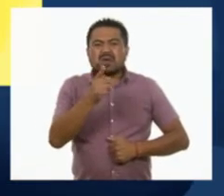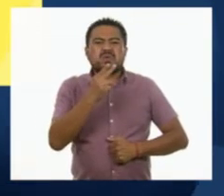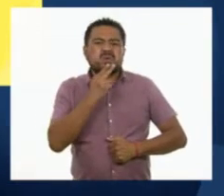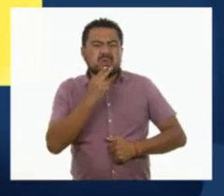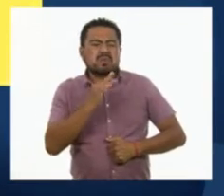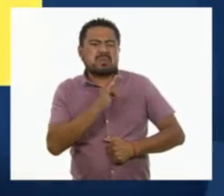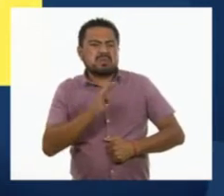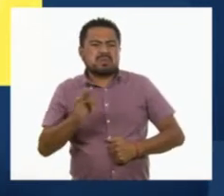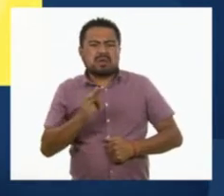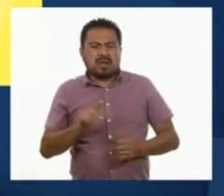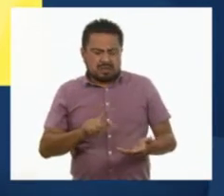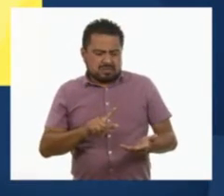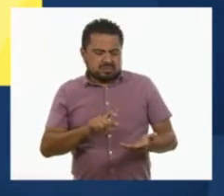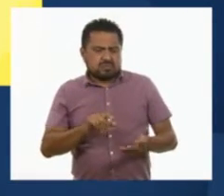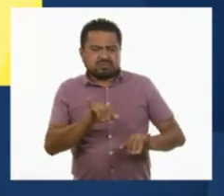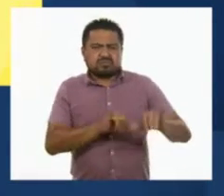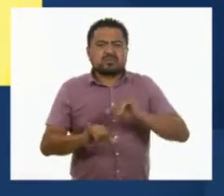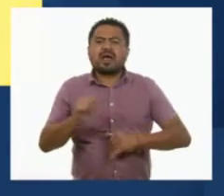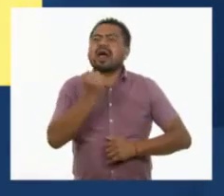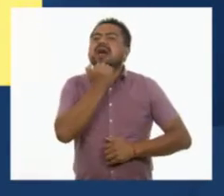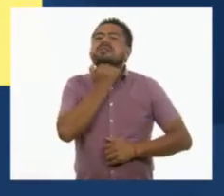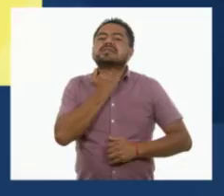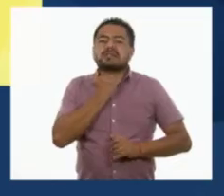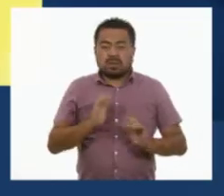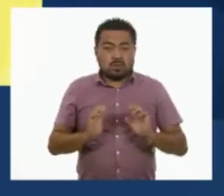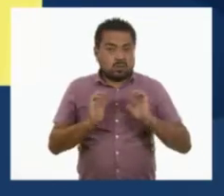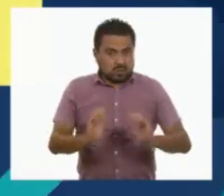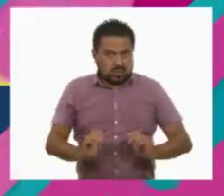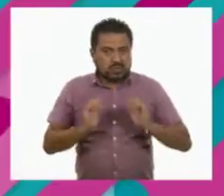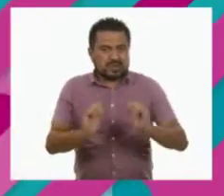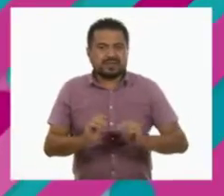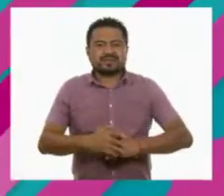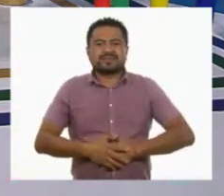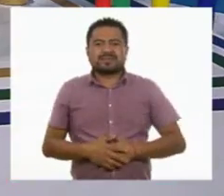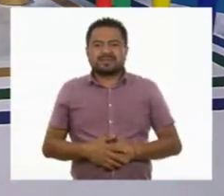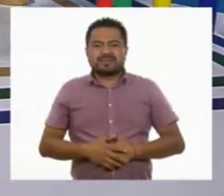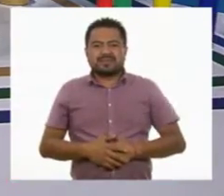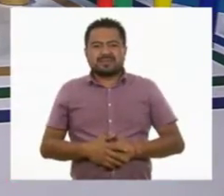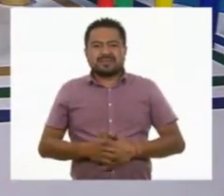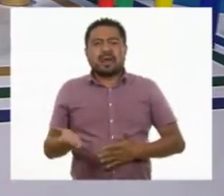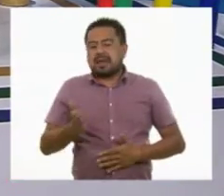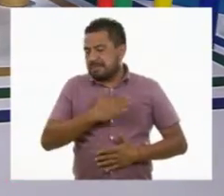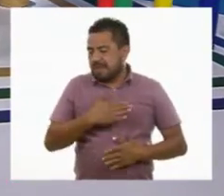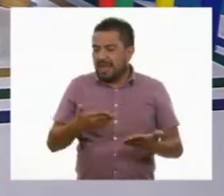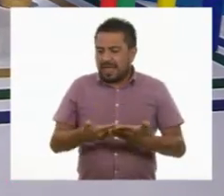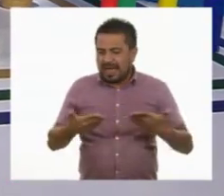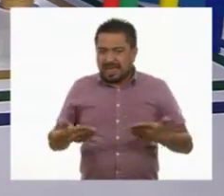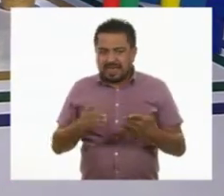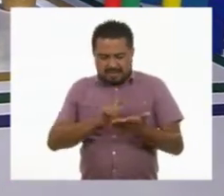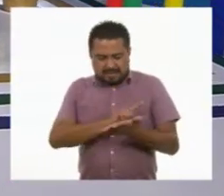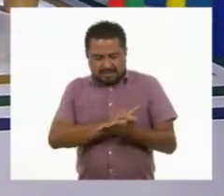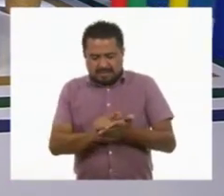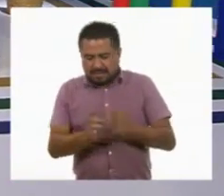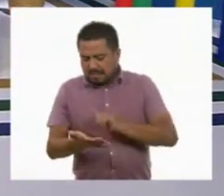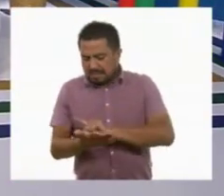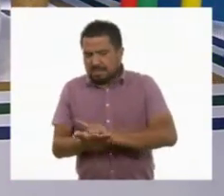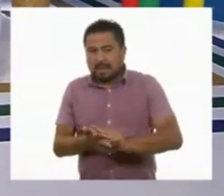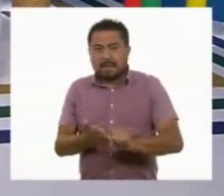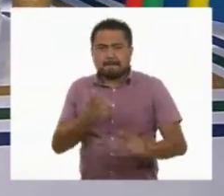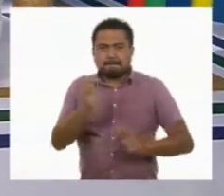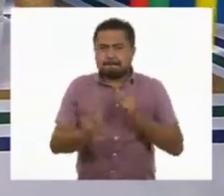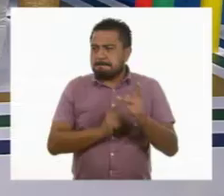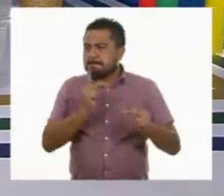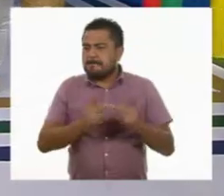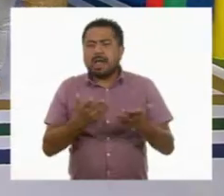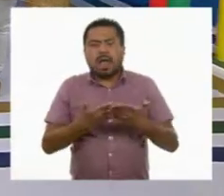usa desinfectantes a base de alcohol. ¡Cuídate! Bueno, y ahora sí, con nuestras manos perfectamente limpias,